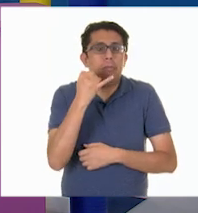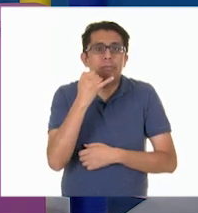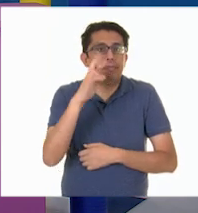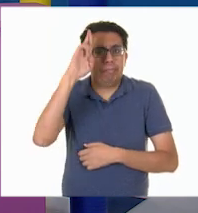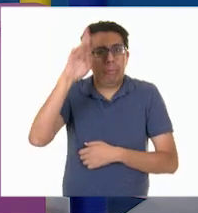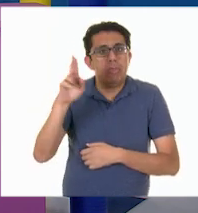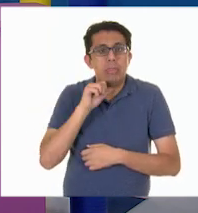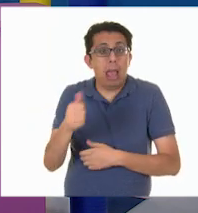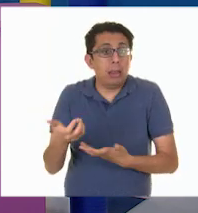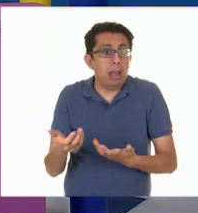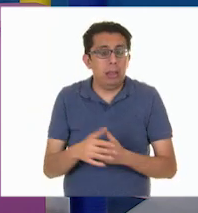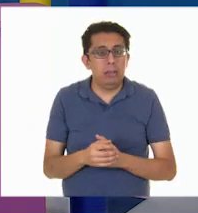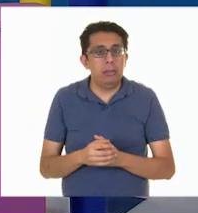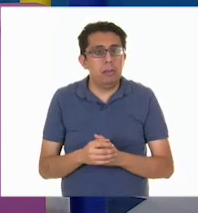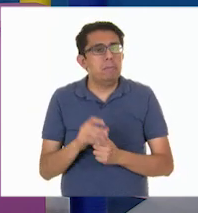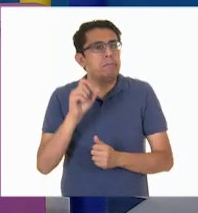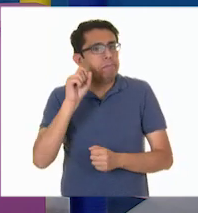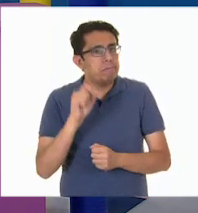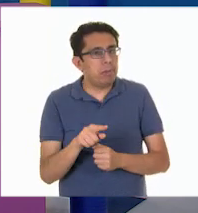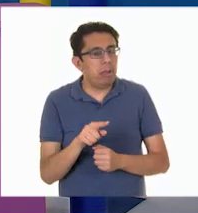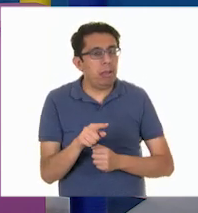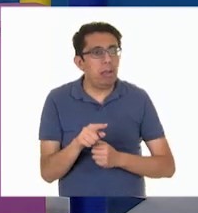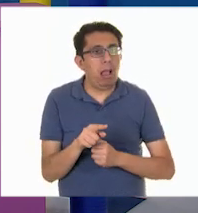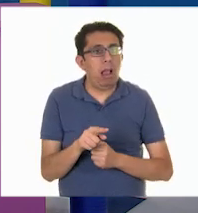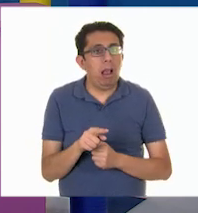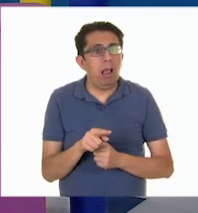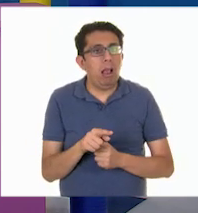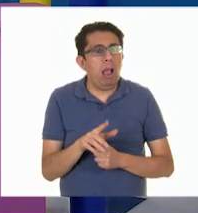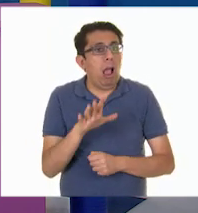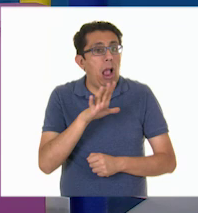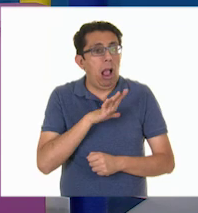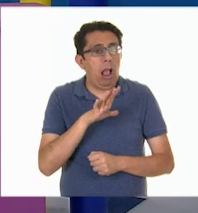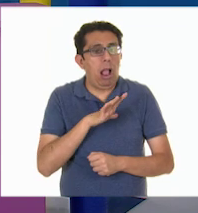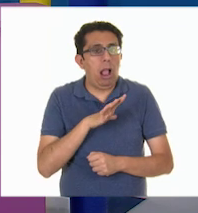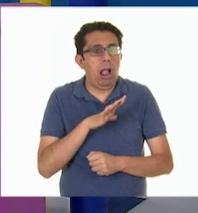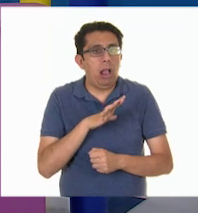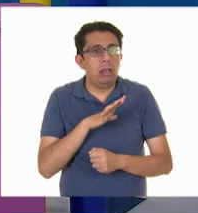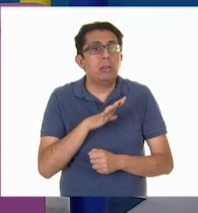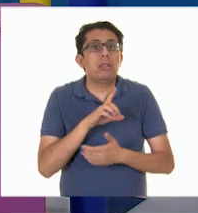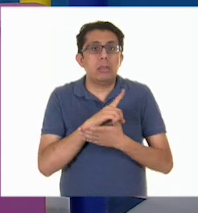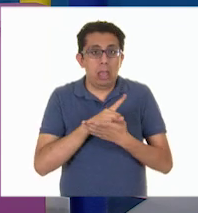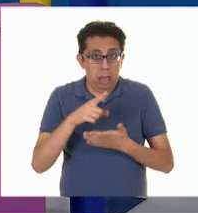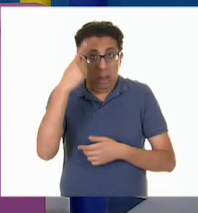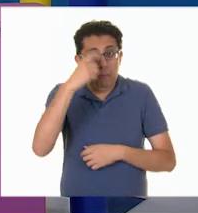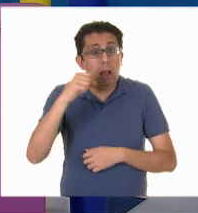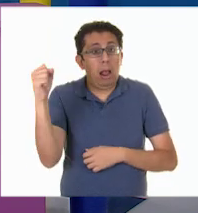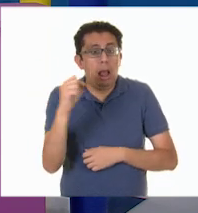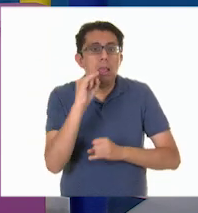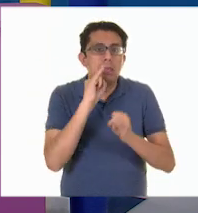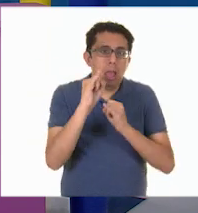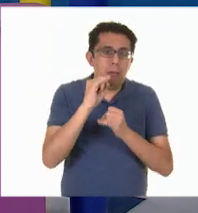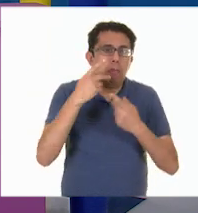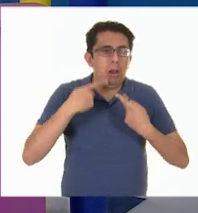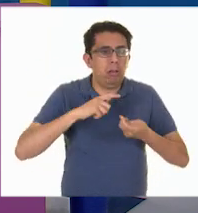Además, pues el derecho a lo que tendrían a través de intérpretes o traductores,